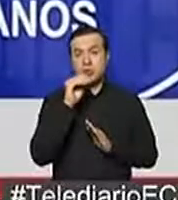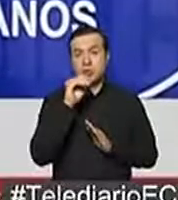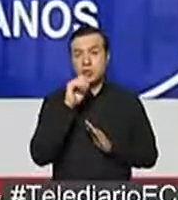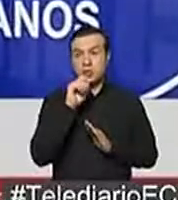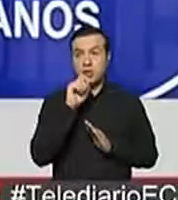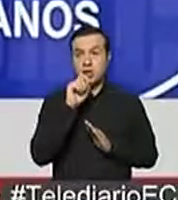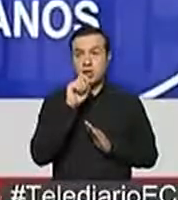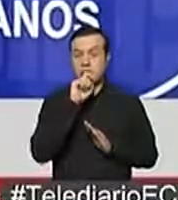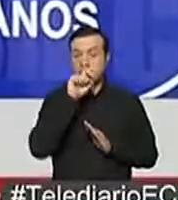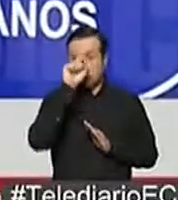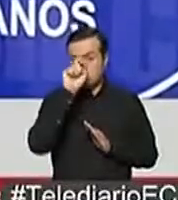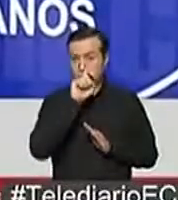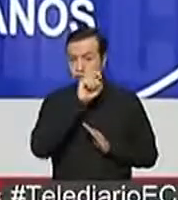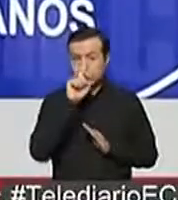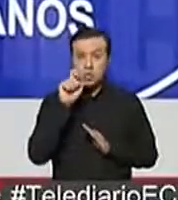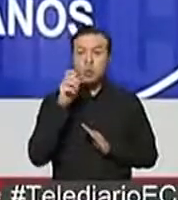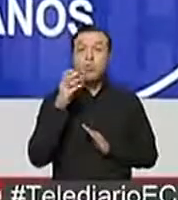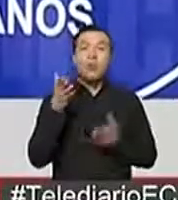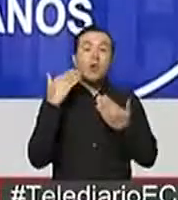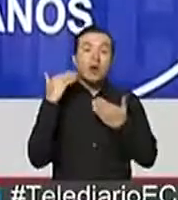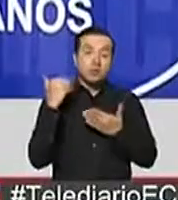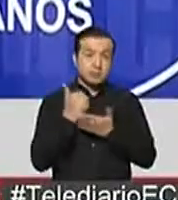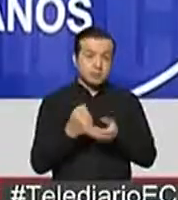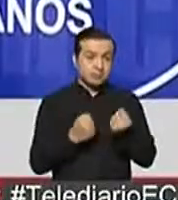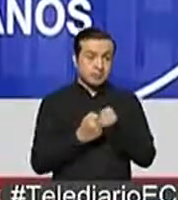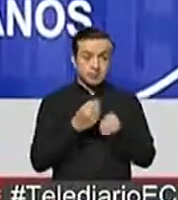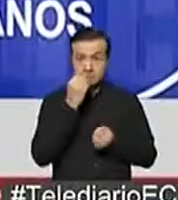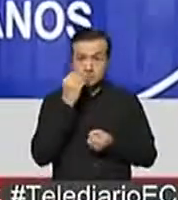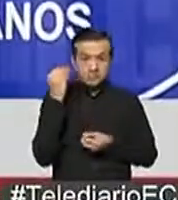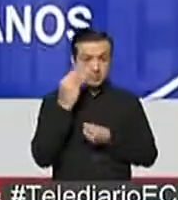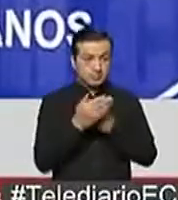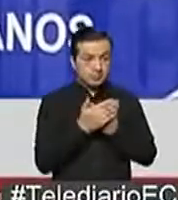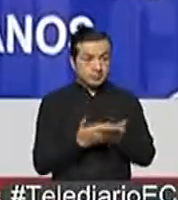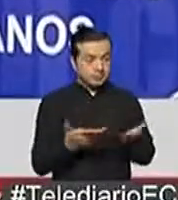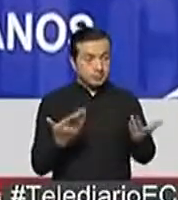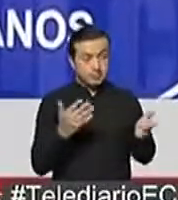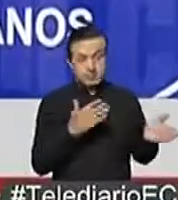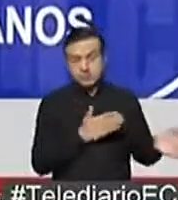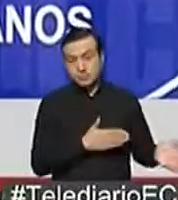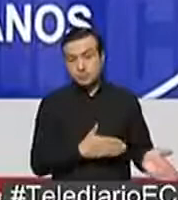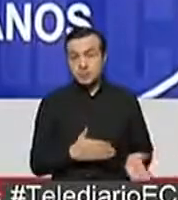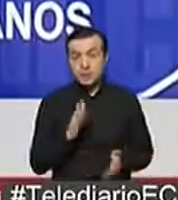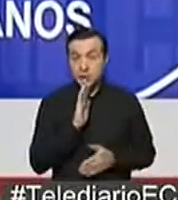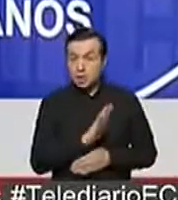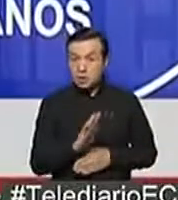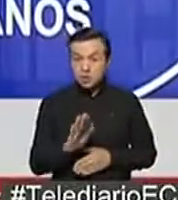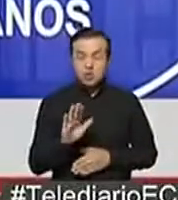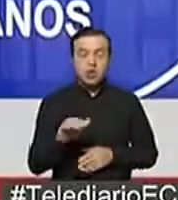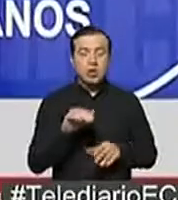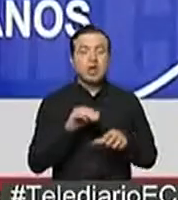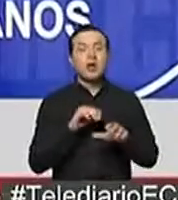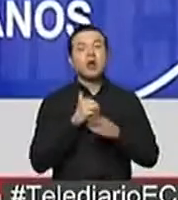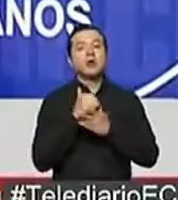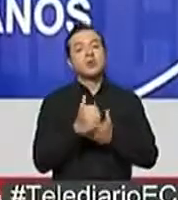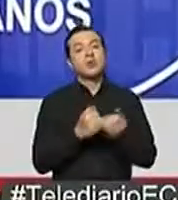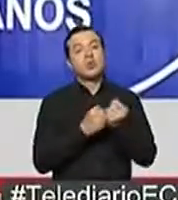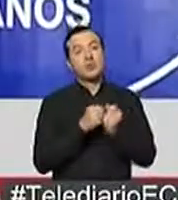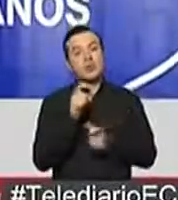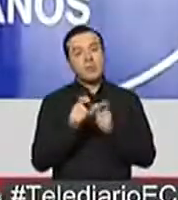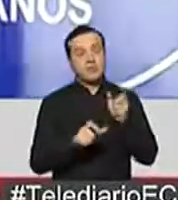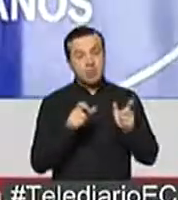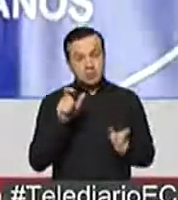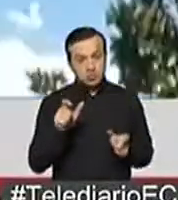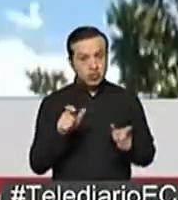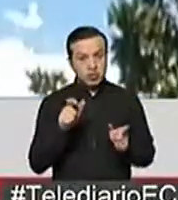Guayaquil, el Banco de Alimentos Diaconía, que también nos permite generar algún tipo de asistencia alimentaria a las personas migrantes